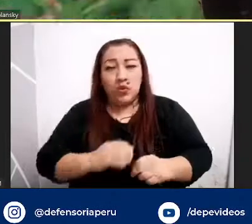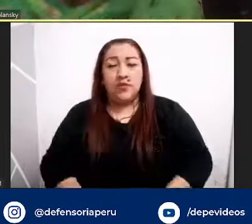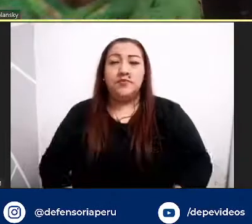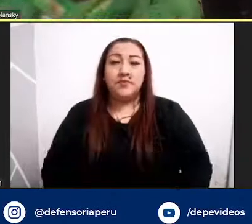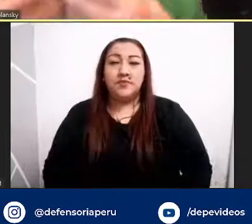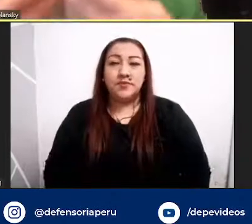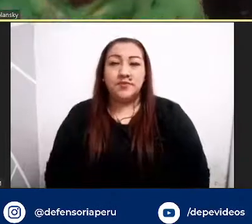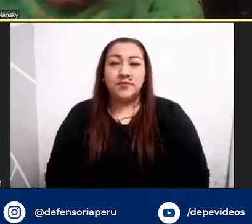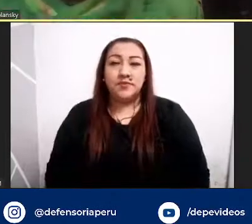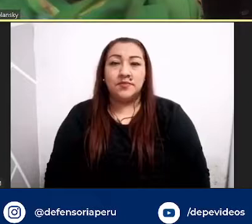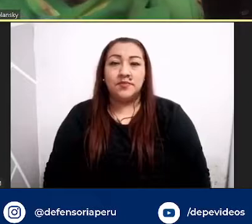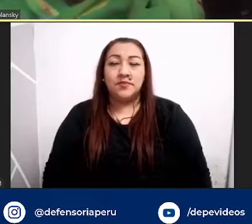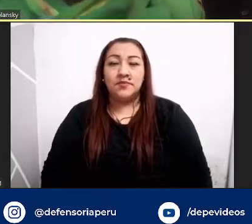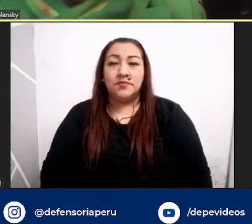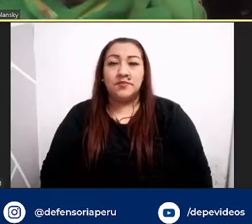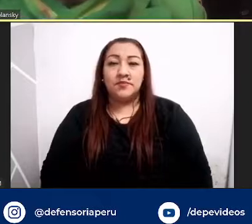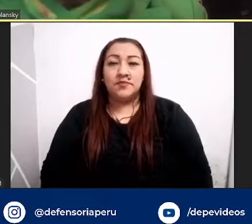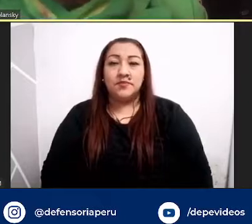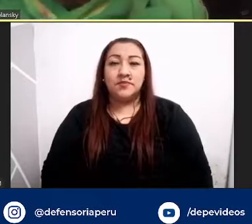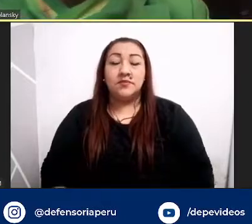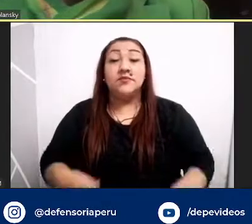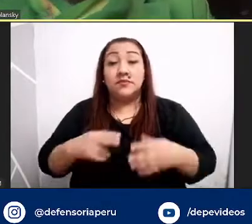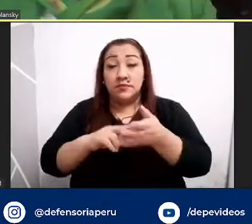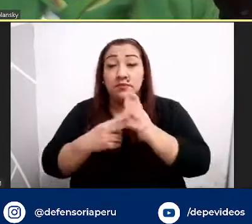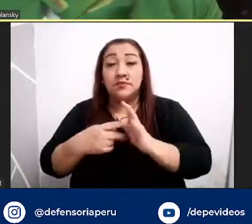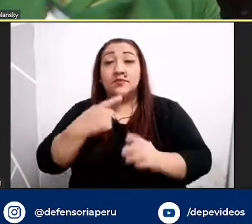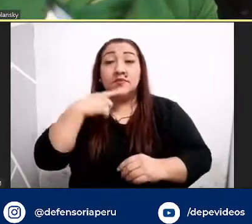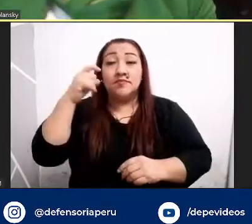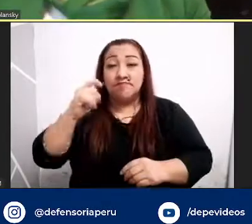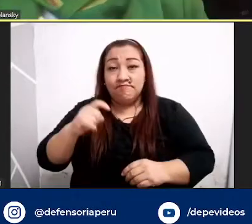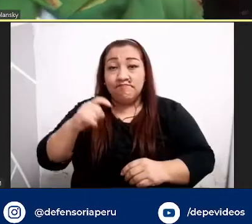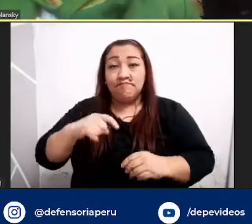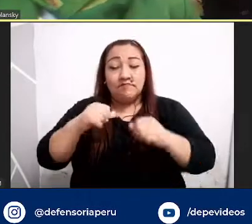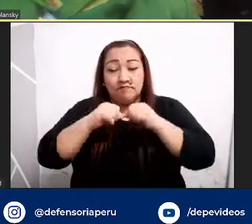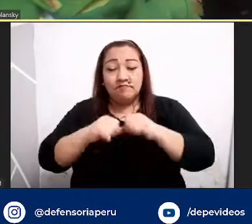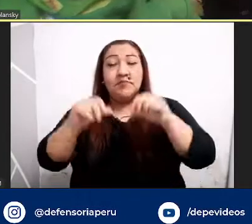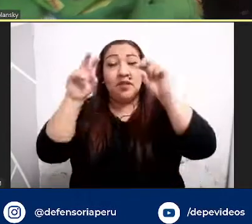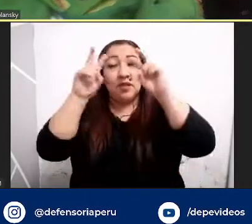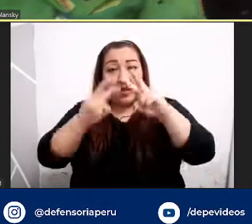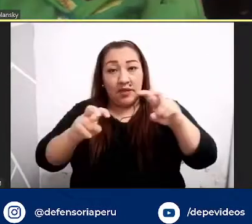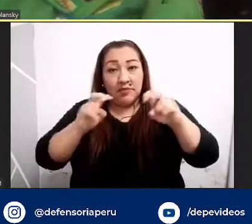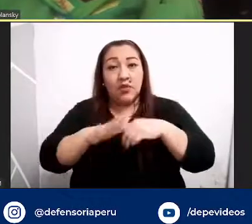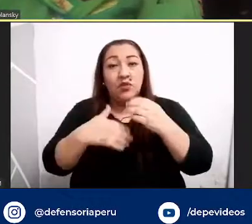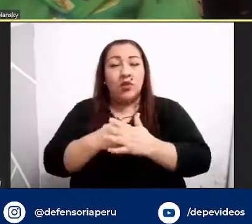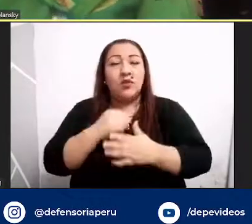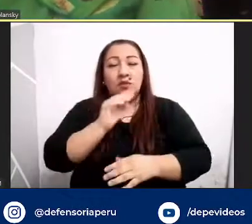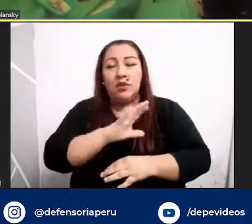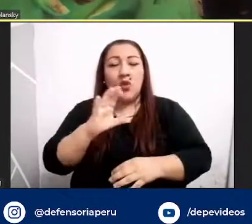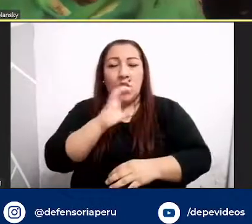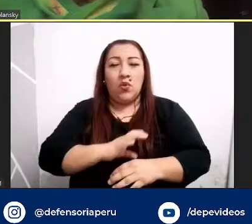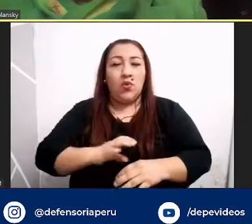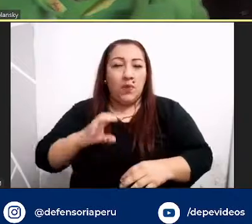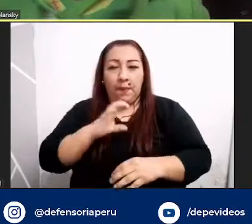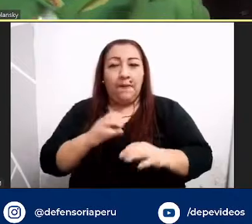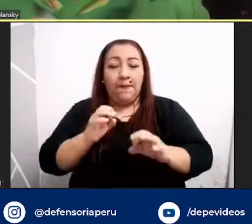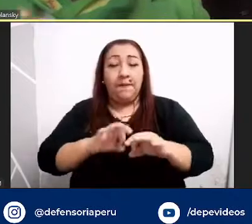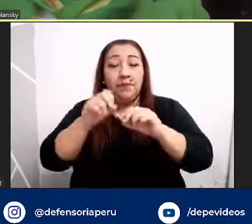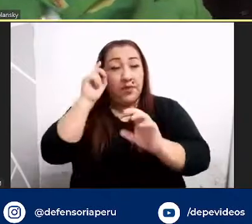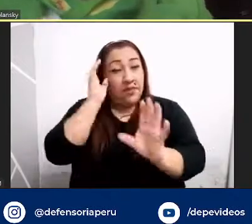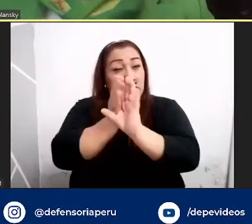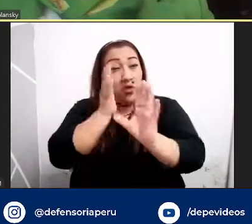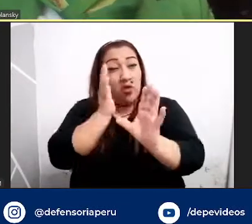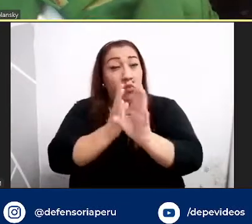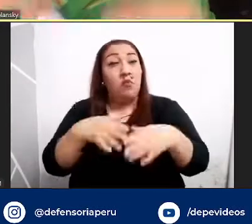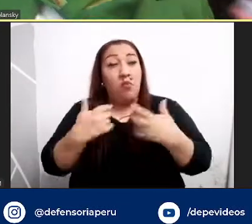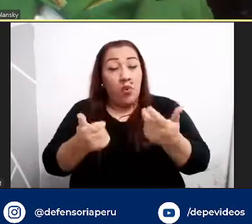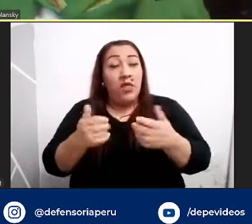en permanente revisión de esas conductas. Entonces los psicólogos podrán hacer la vida cotidiana más cercana, pero también